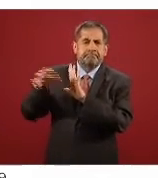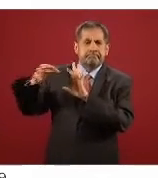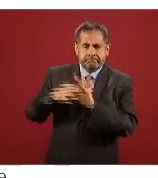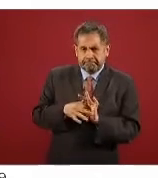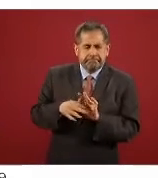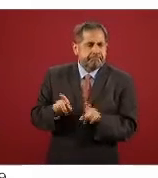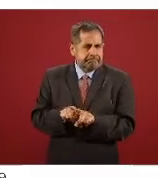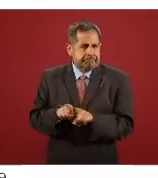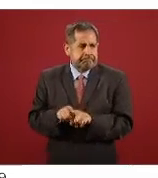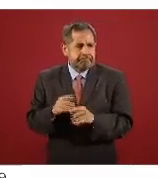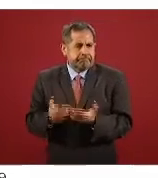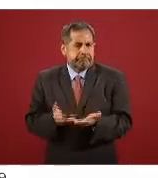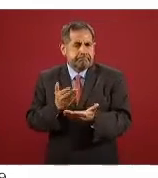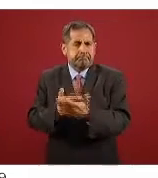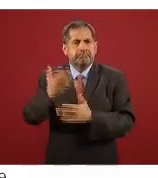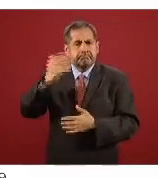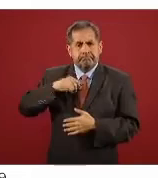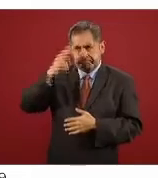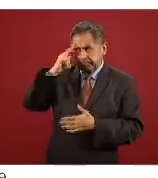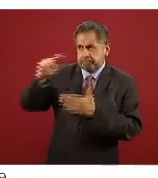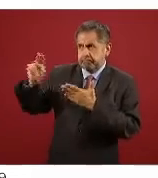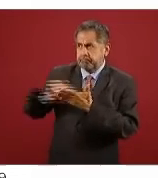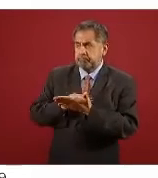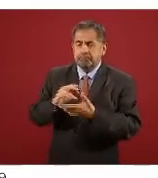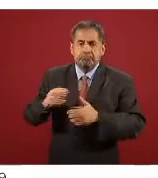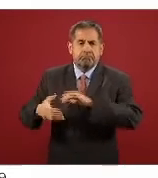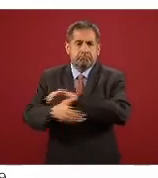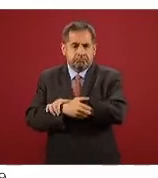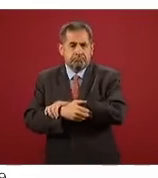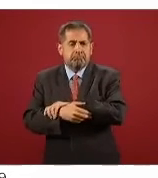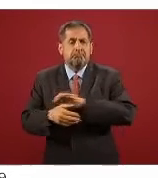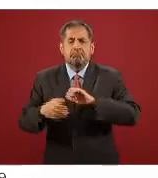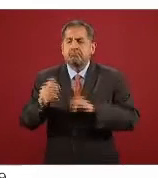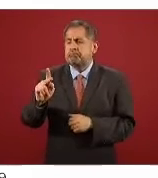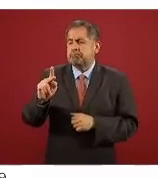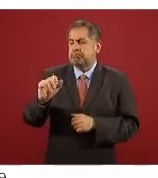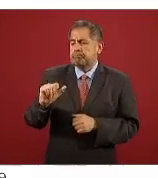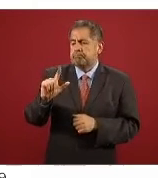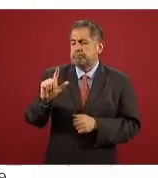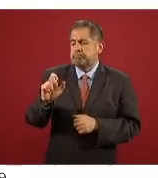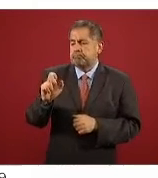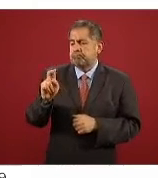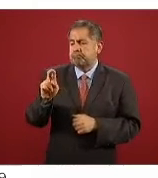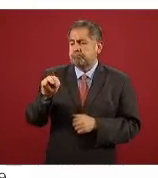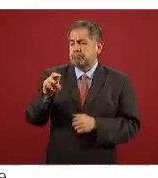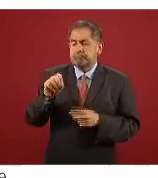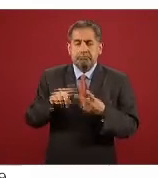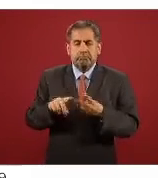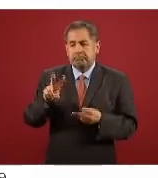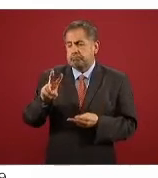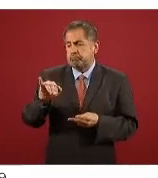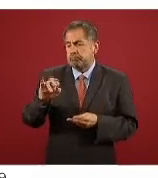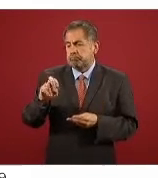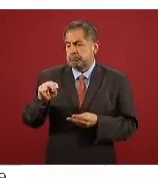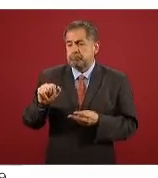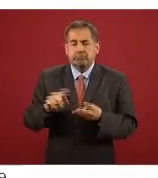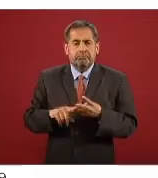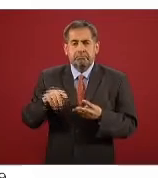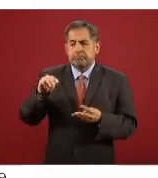virtud de los compromisos asumidos por el Estado mexicano en la Convención de Palermo, la Convención de Viena y la Convención de